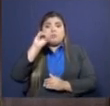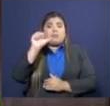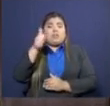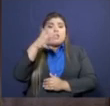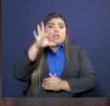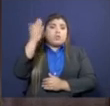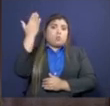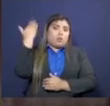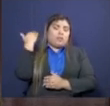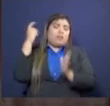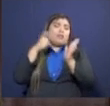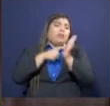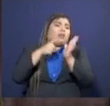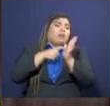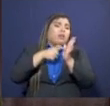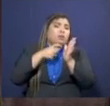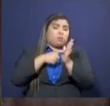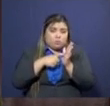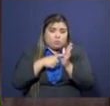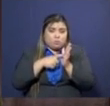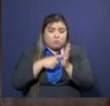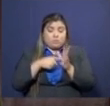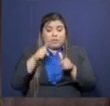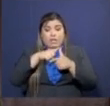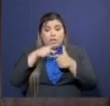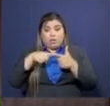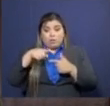Y la responsabilidad de cancelar